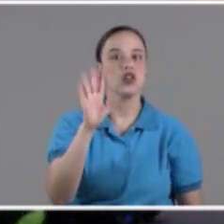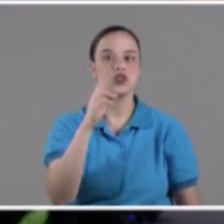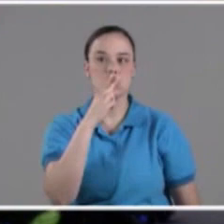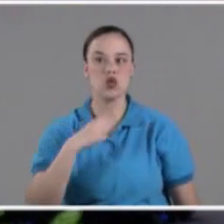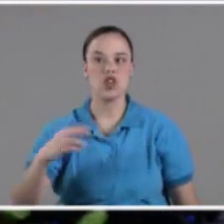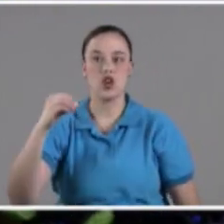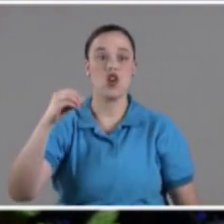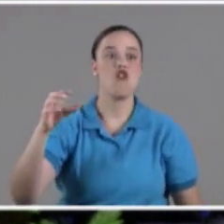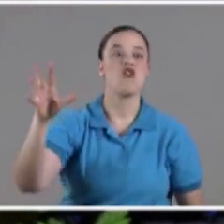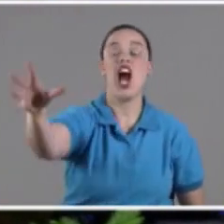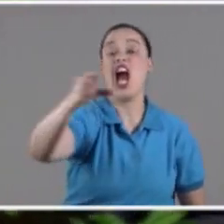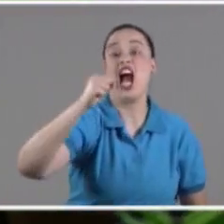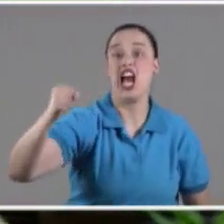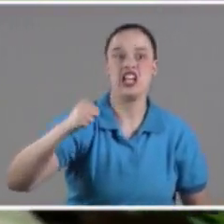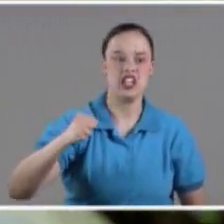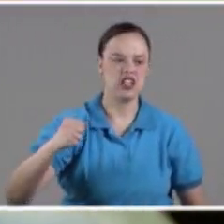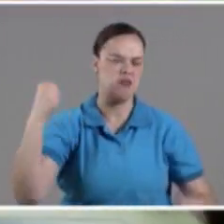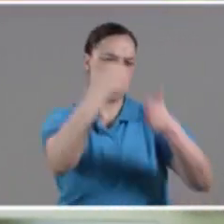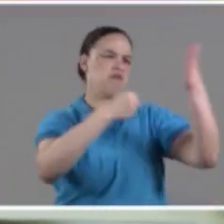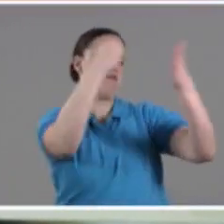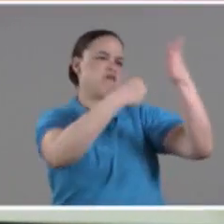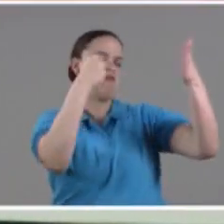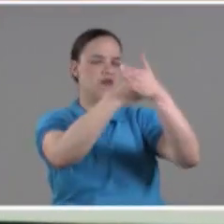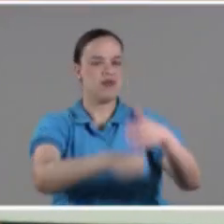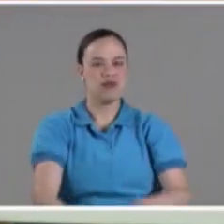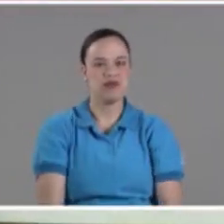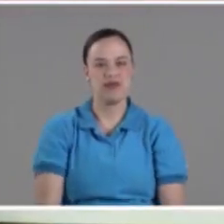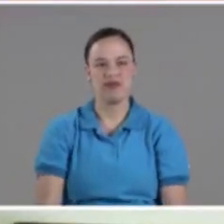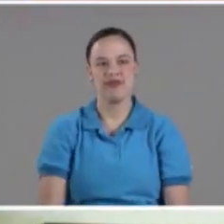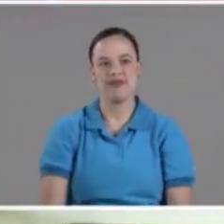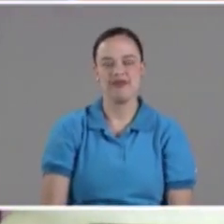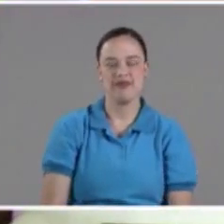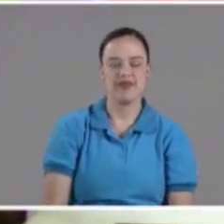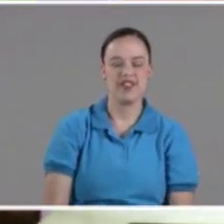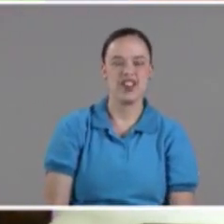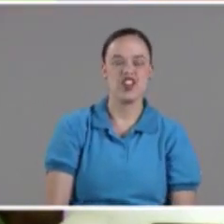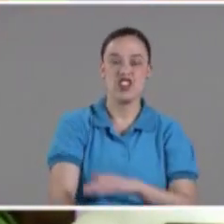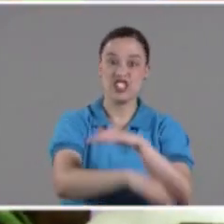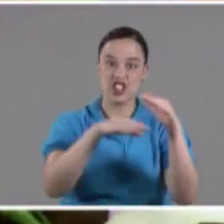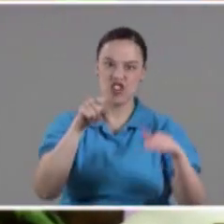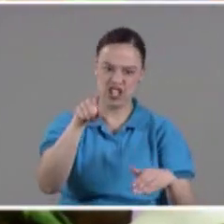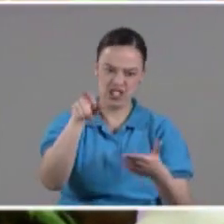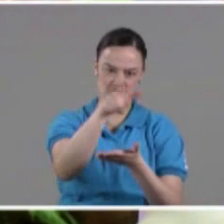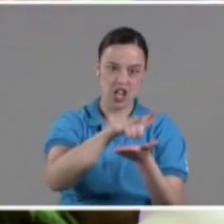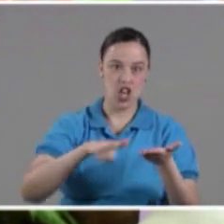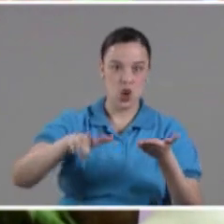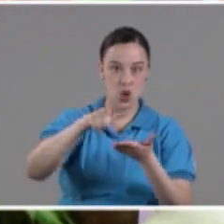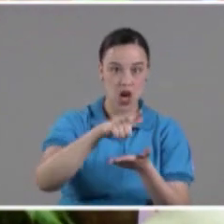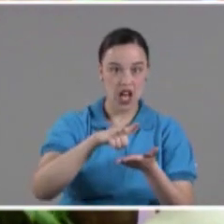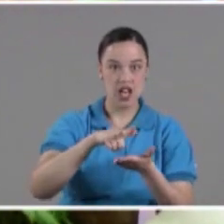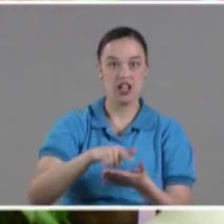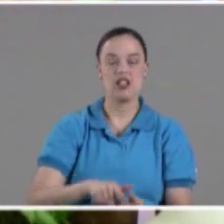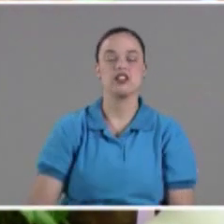lo fue a agarrar la trompadas y lo sacó de la protesta